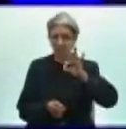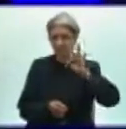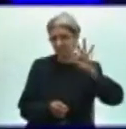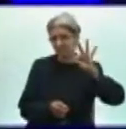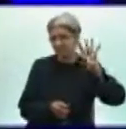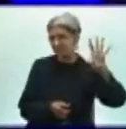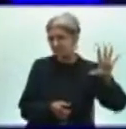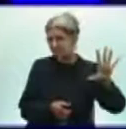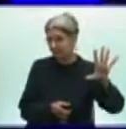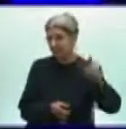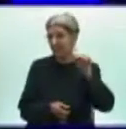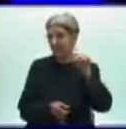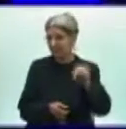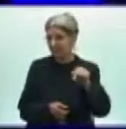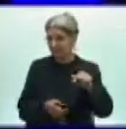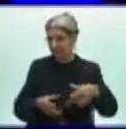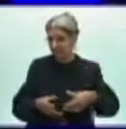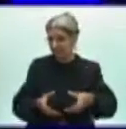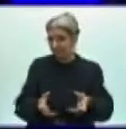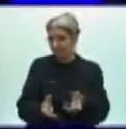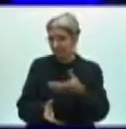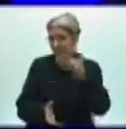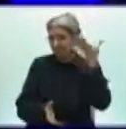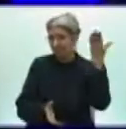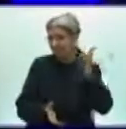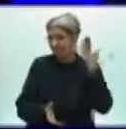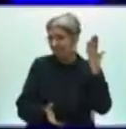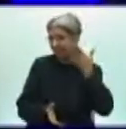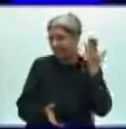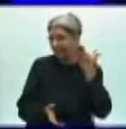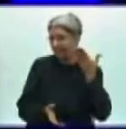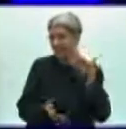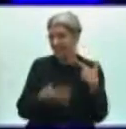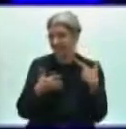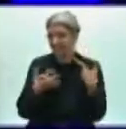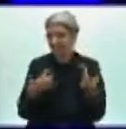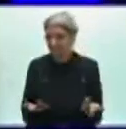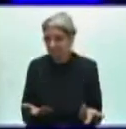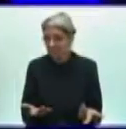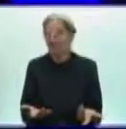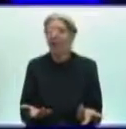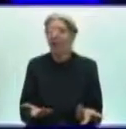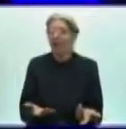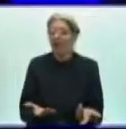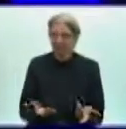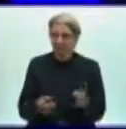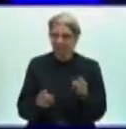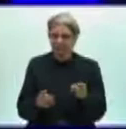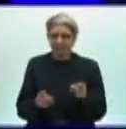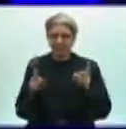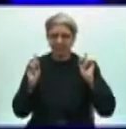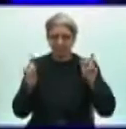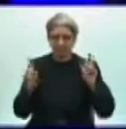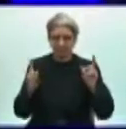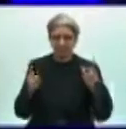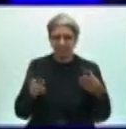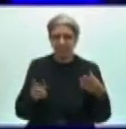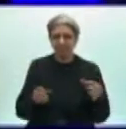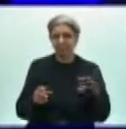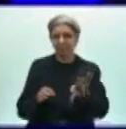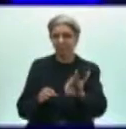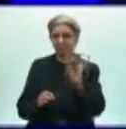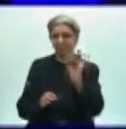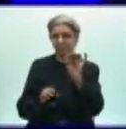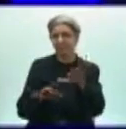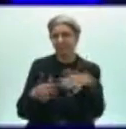1885. Esta Conferencia de Berlín fue una reunión convocada por las grandes potencias, principalmente por